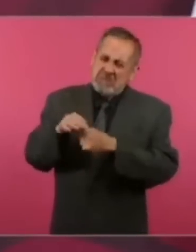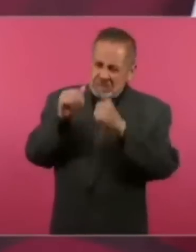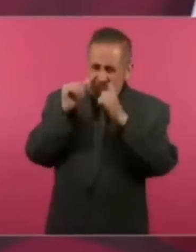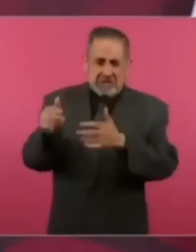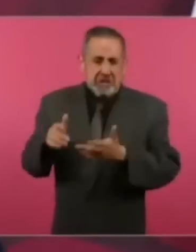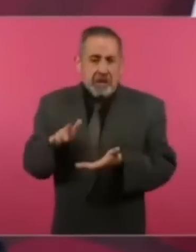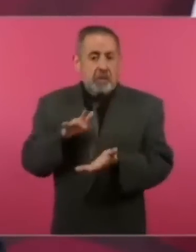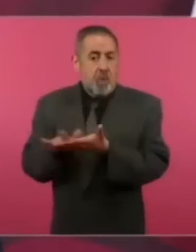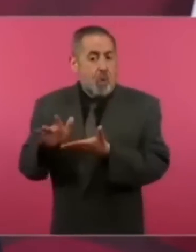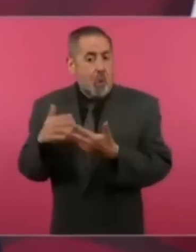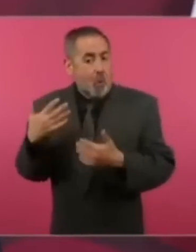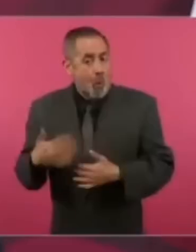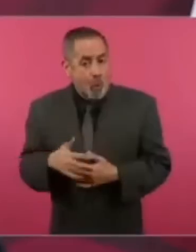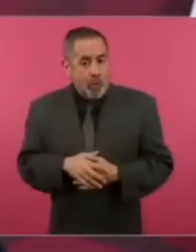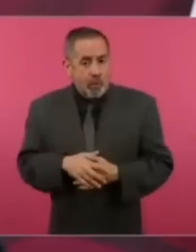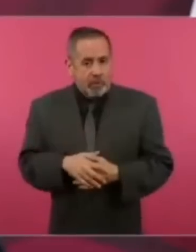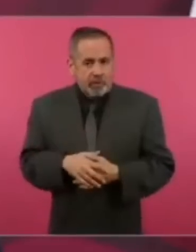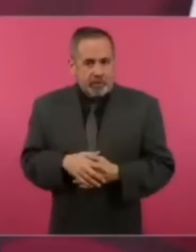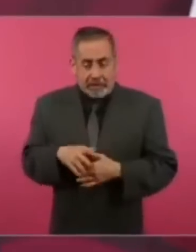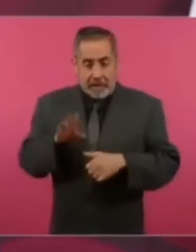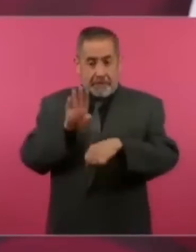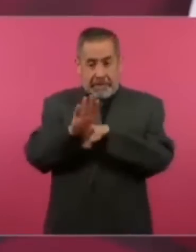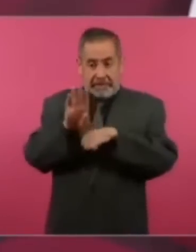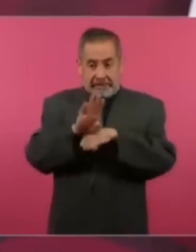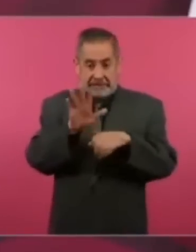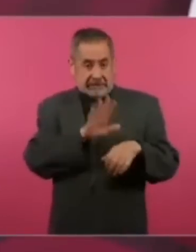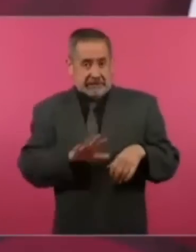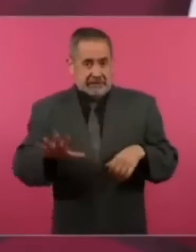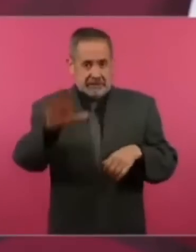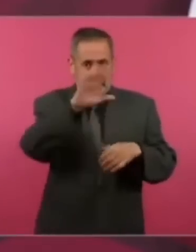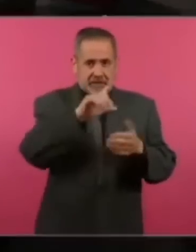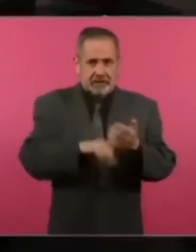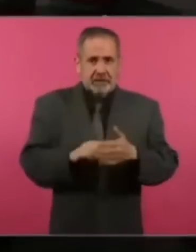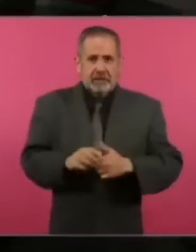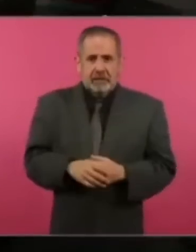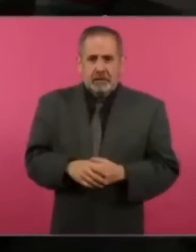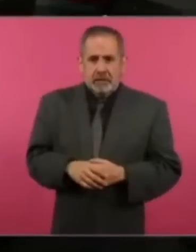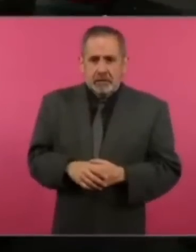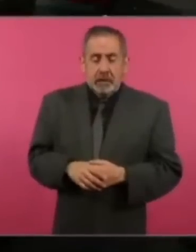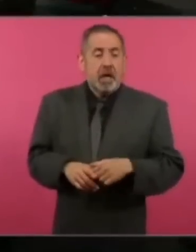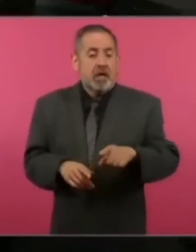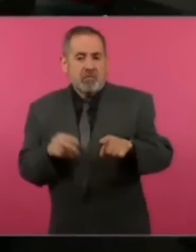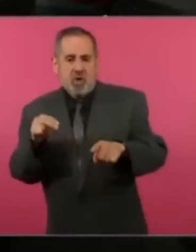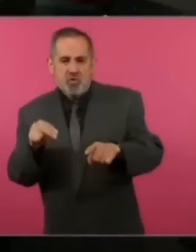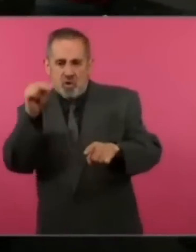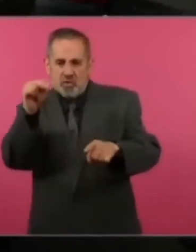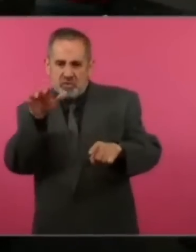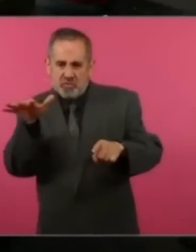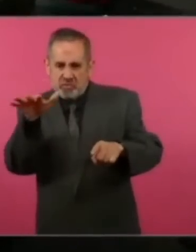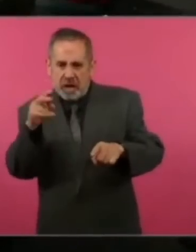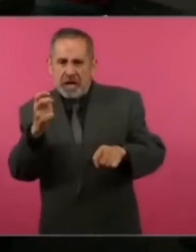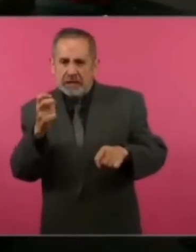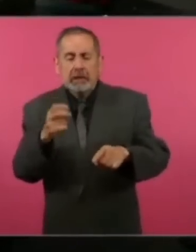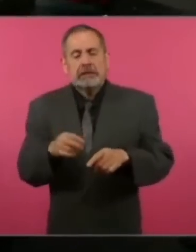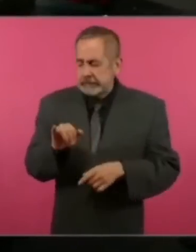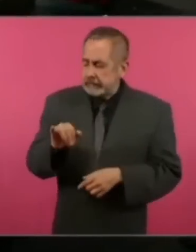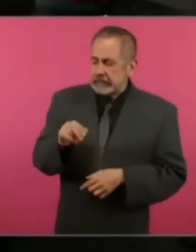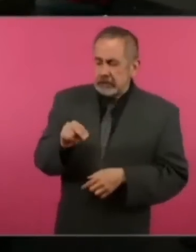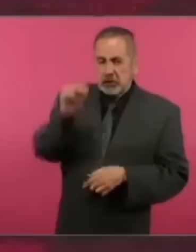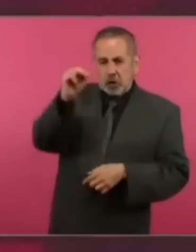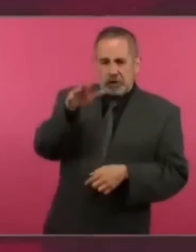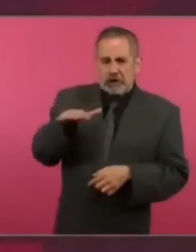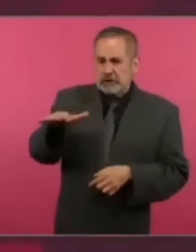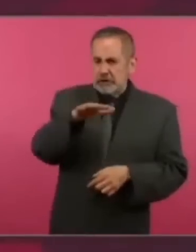Y esto tiene que ver incluso con las regiones de Brasil. El nordeste, fundamentalmente. El norte. ¿Sí?